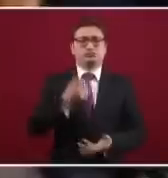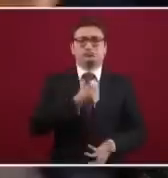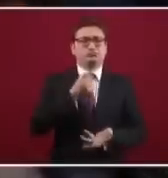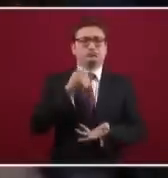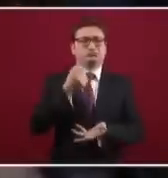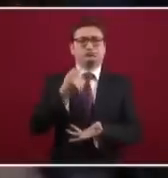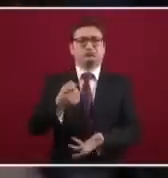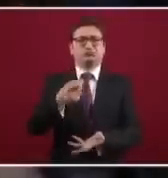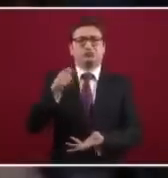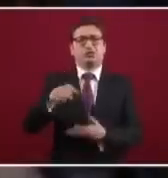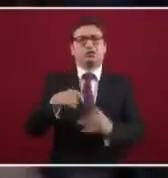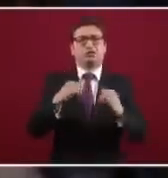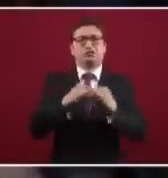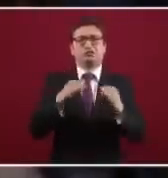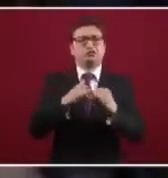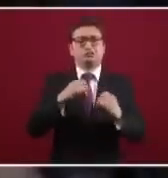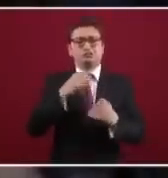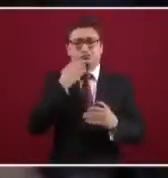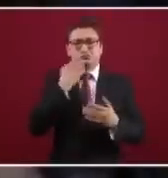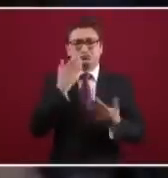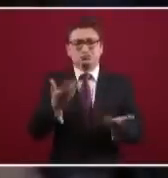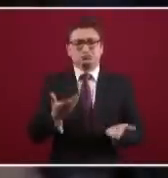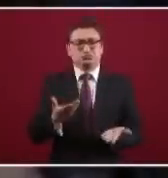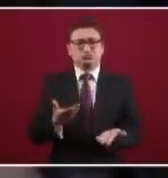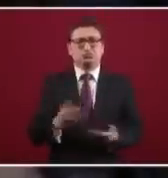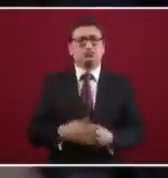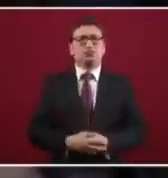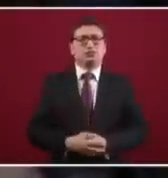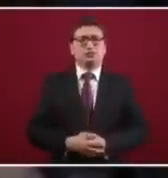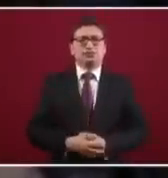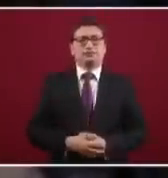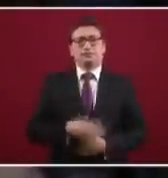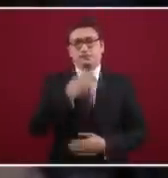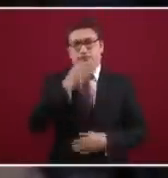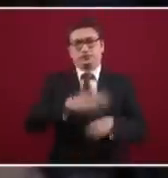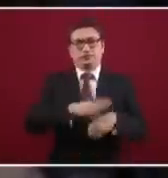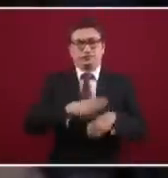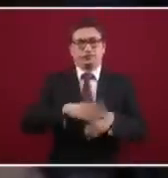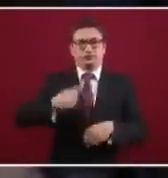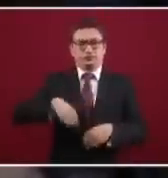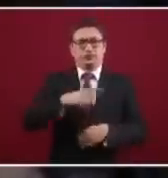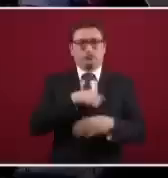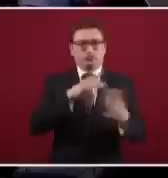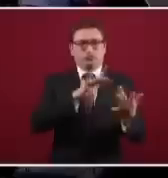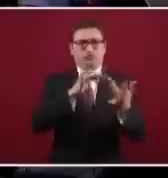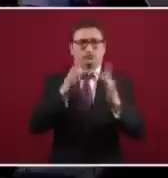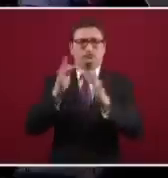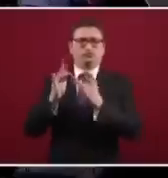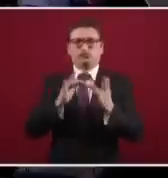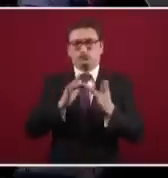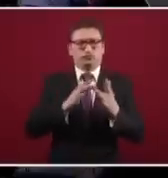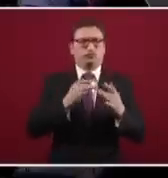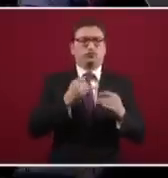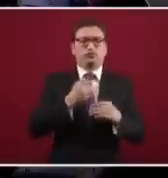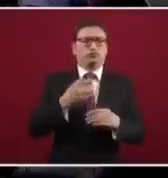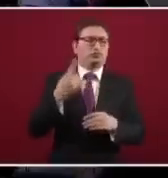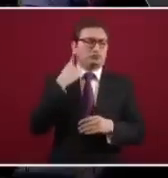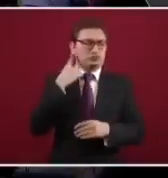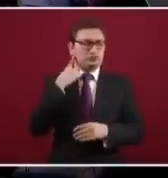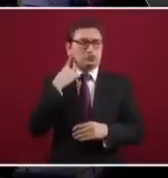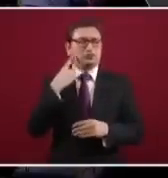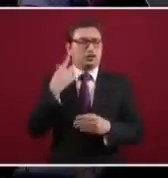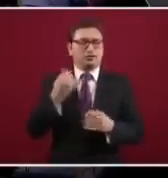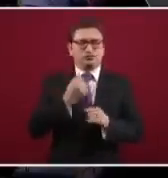recursos a este instituto. Quiero comentarle que nuestra red social, bueno, en nuestras redes sociales escuchamos mucho